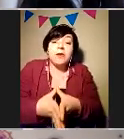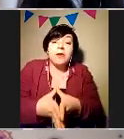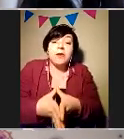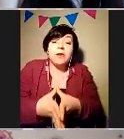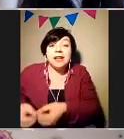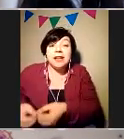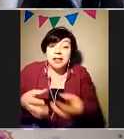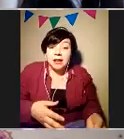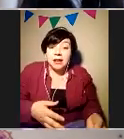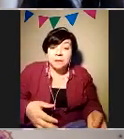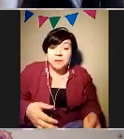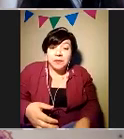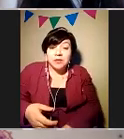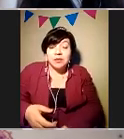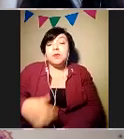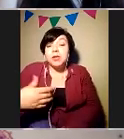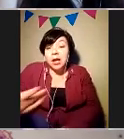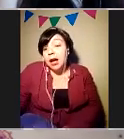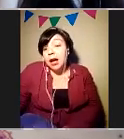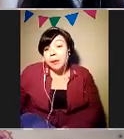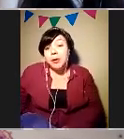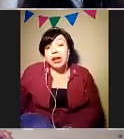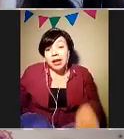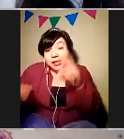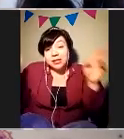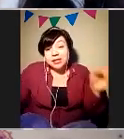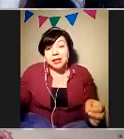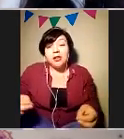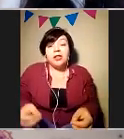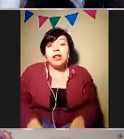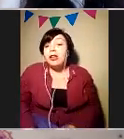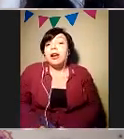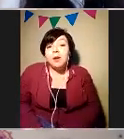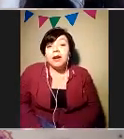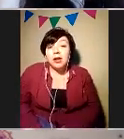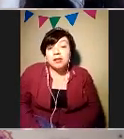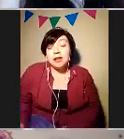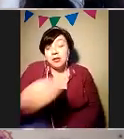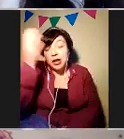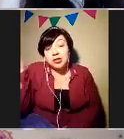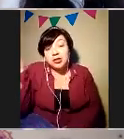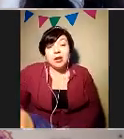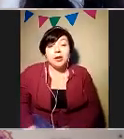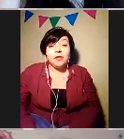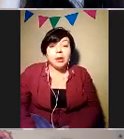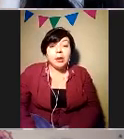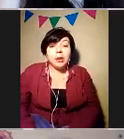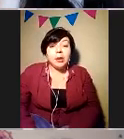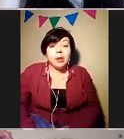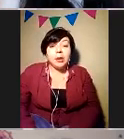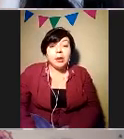que si las ven en público de nuevo, se los van a criticar. Son muchas pioneras en ese sentido, dijeron en alguna ocasión, en alguna